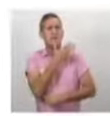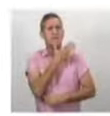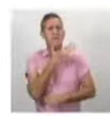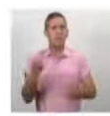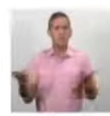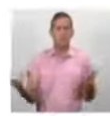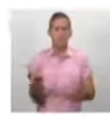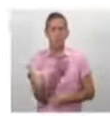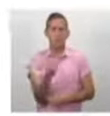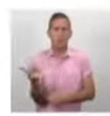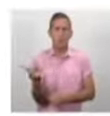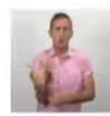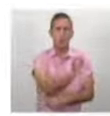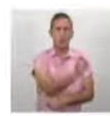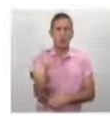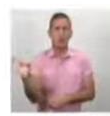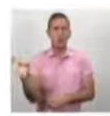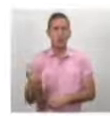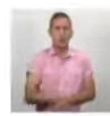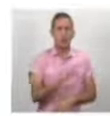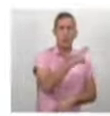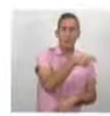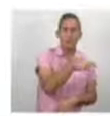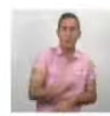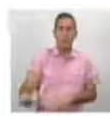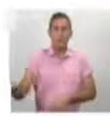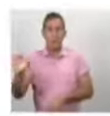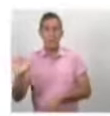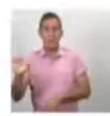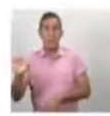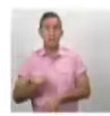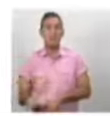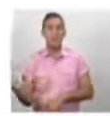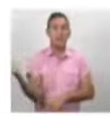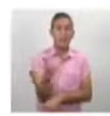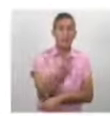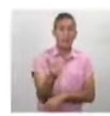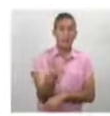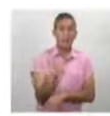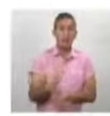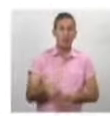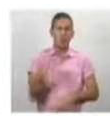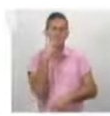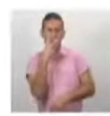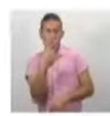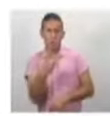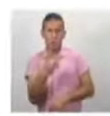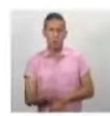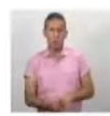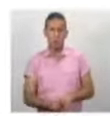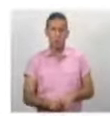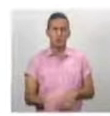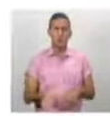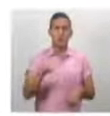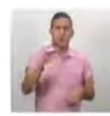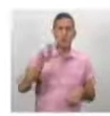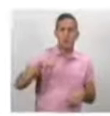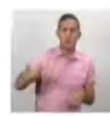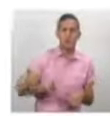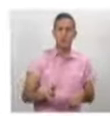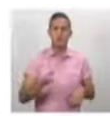en estos dos tipos de células, procariotas e eucariotas? En ambas encontramos material nuclear,